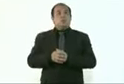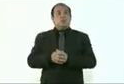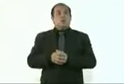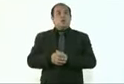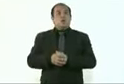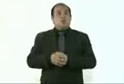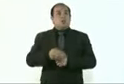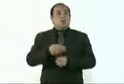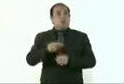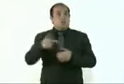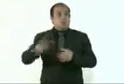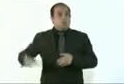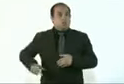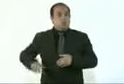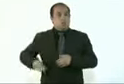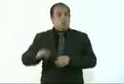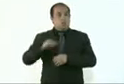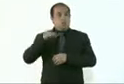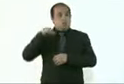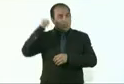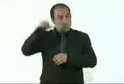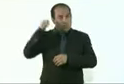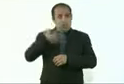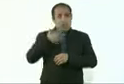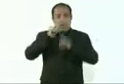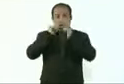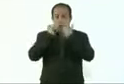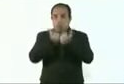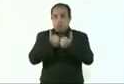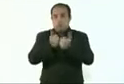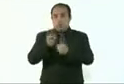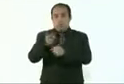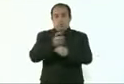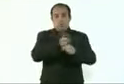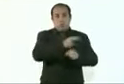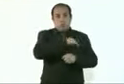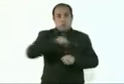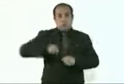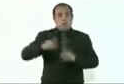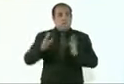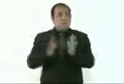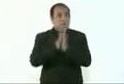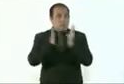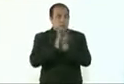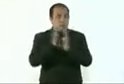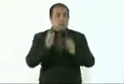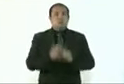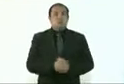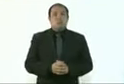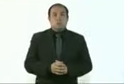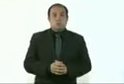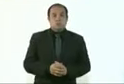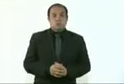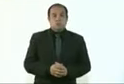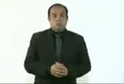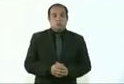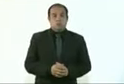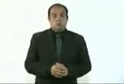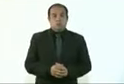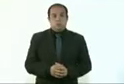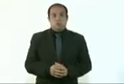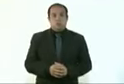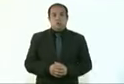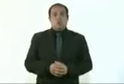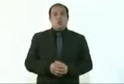y ahí obviamente es a través de las asociaciones y el llamado nuestro a la participación, a que la